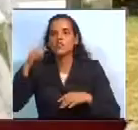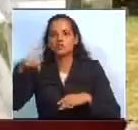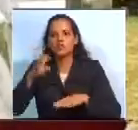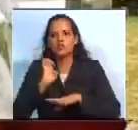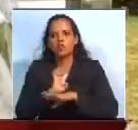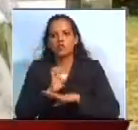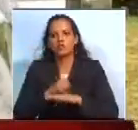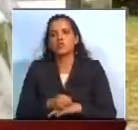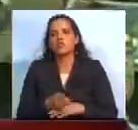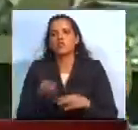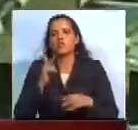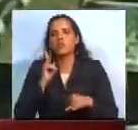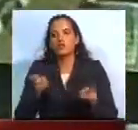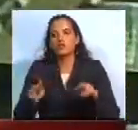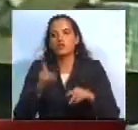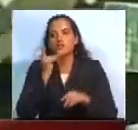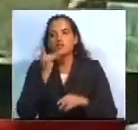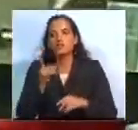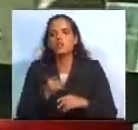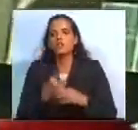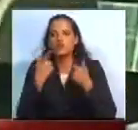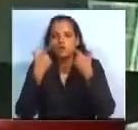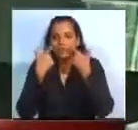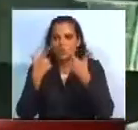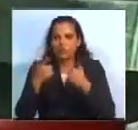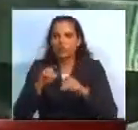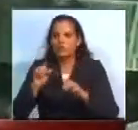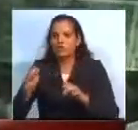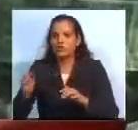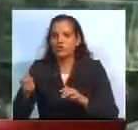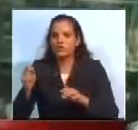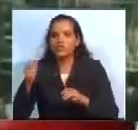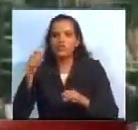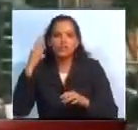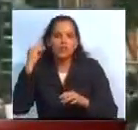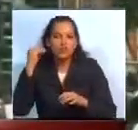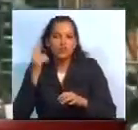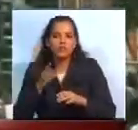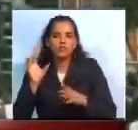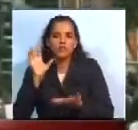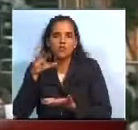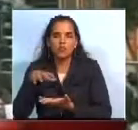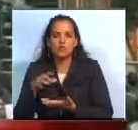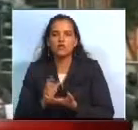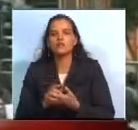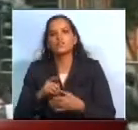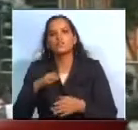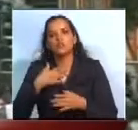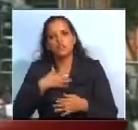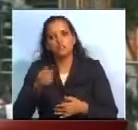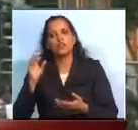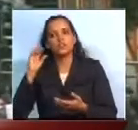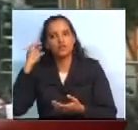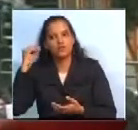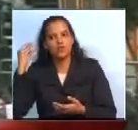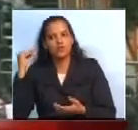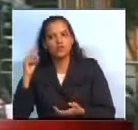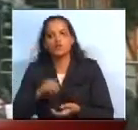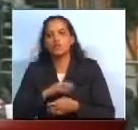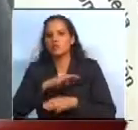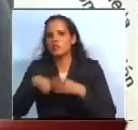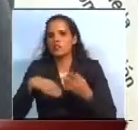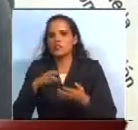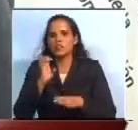país. Indicó además que se están monitoreando las radios de nuestra provincia para que se coloquen las músicas nacionales en las diferentes